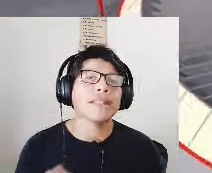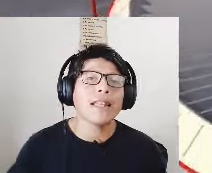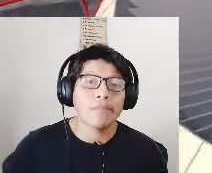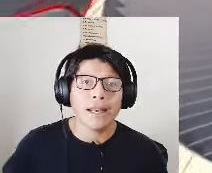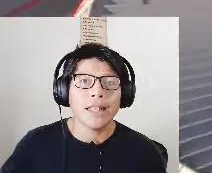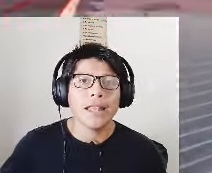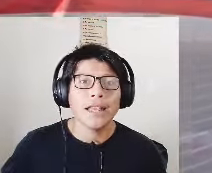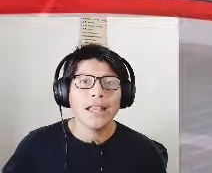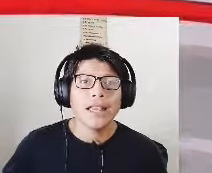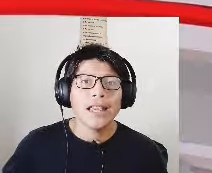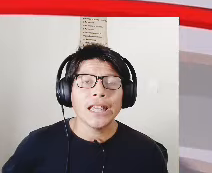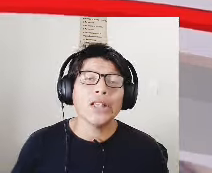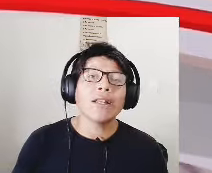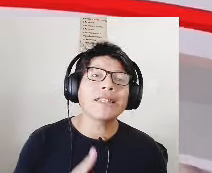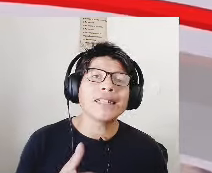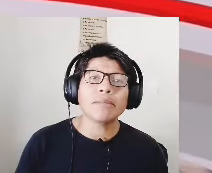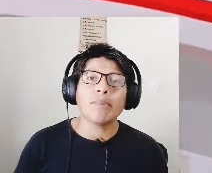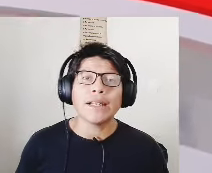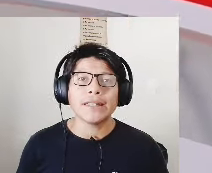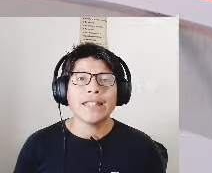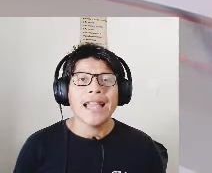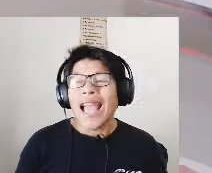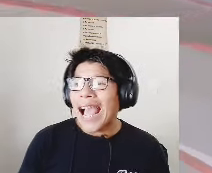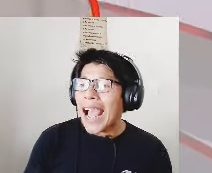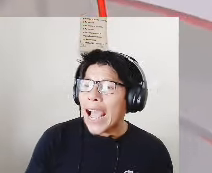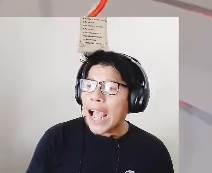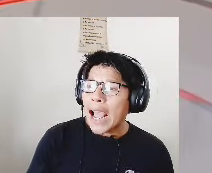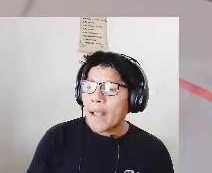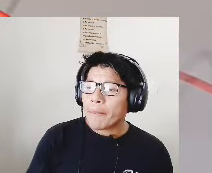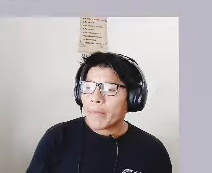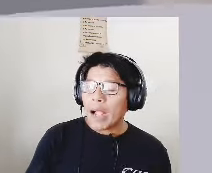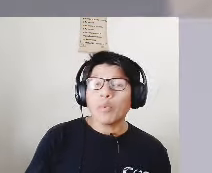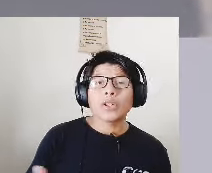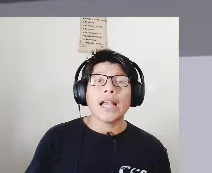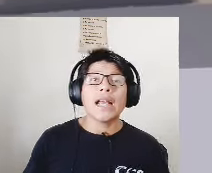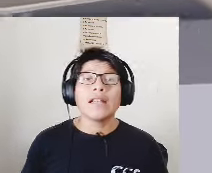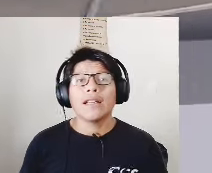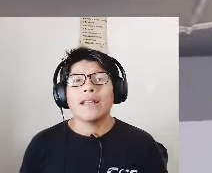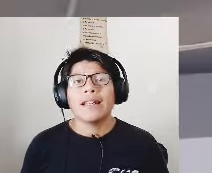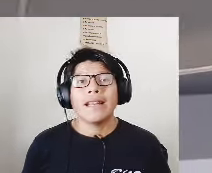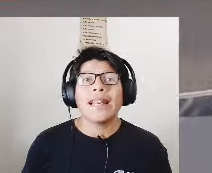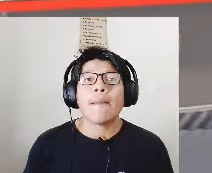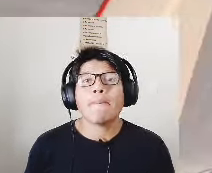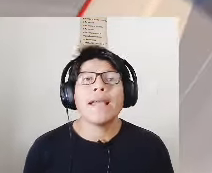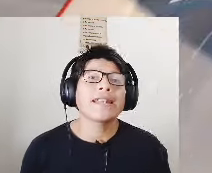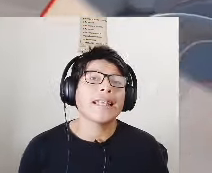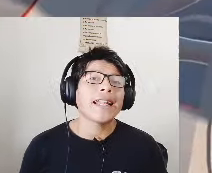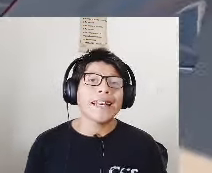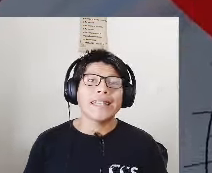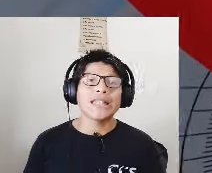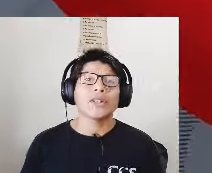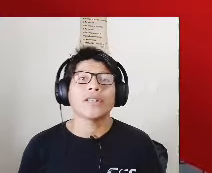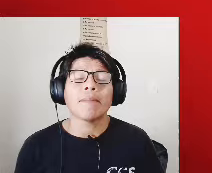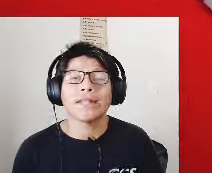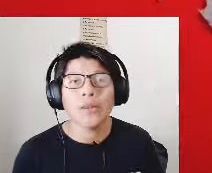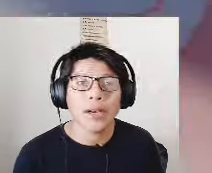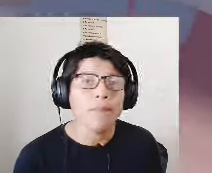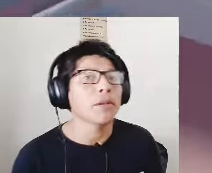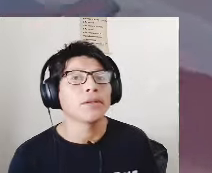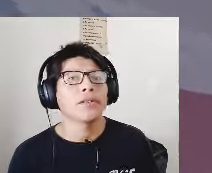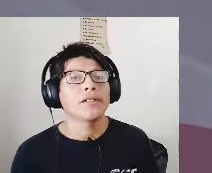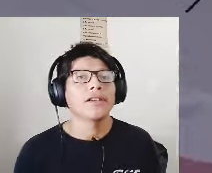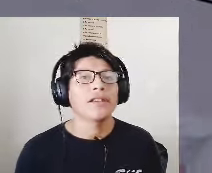de pensar el PRD. Y no anticiparse a buscar la pérdida del registro